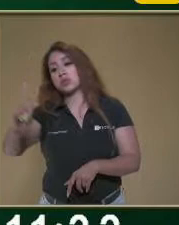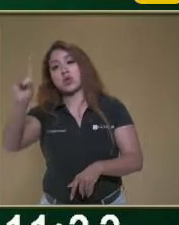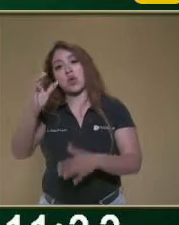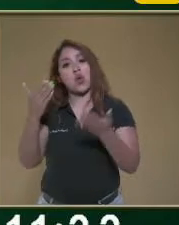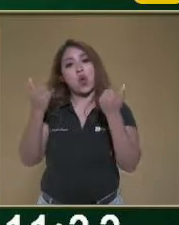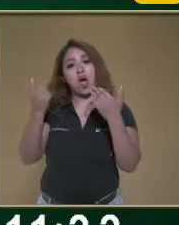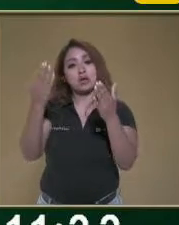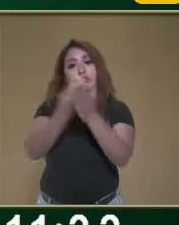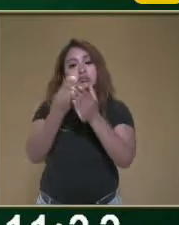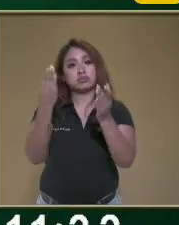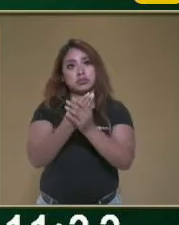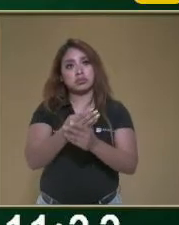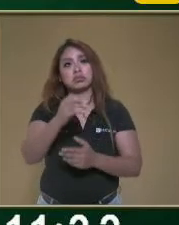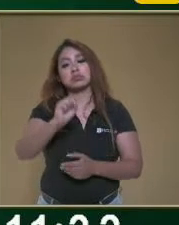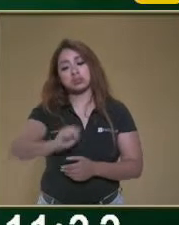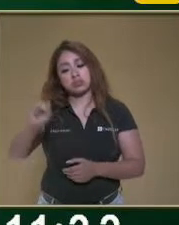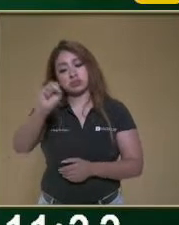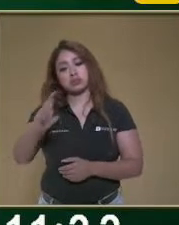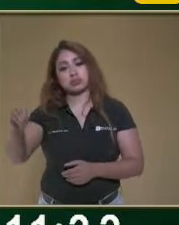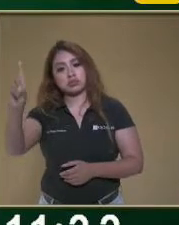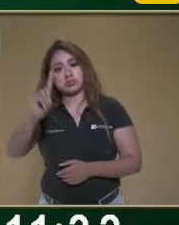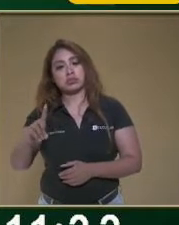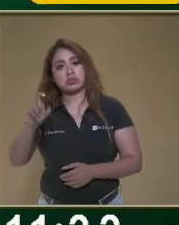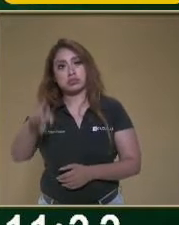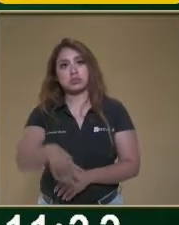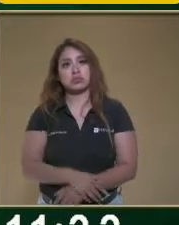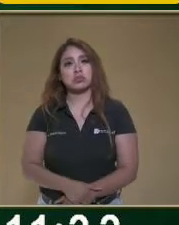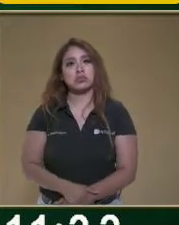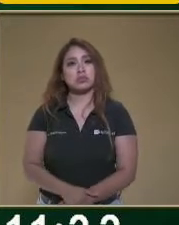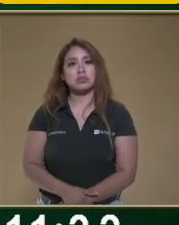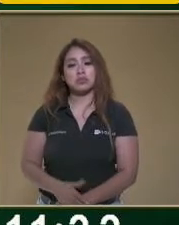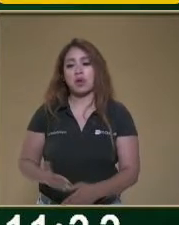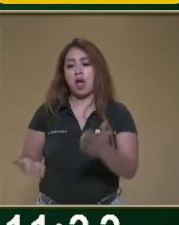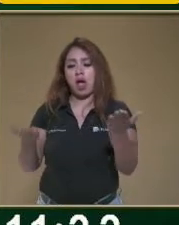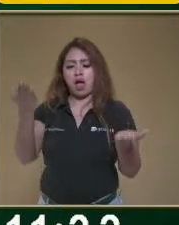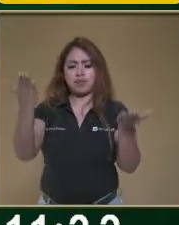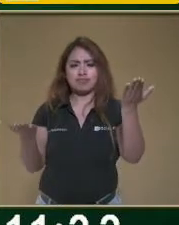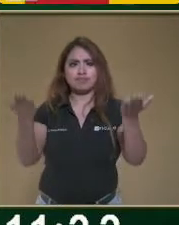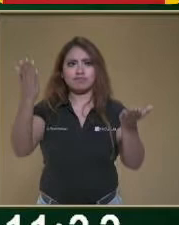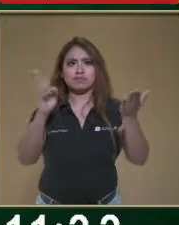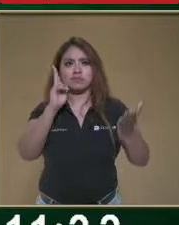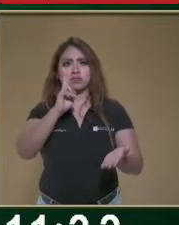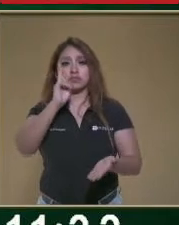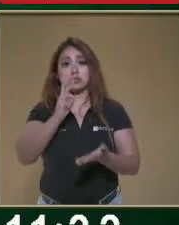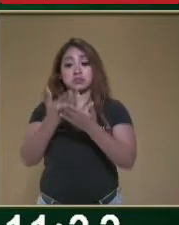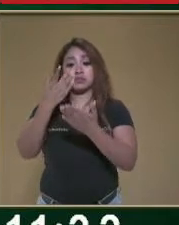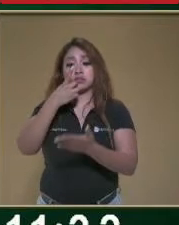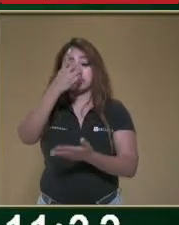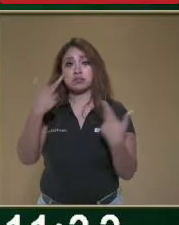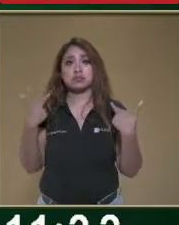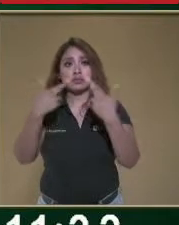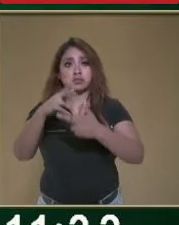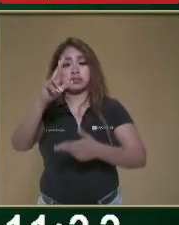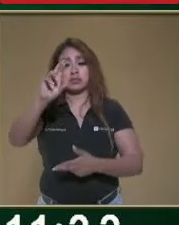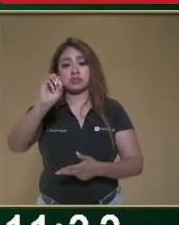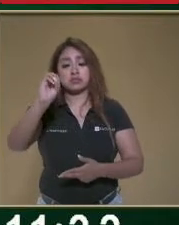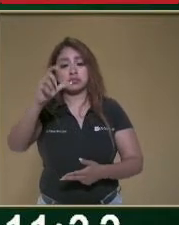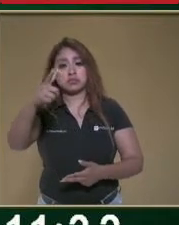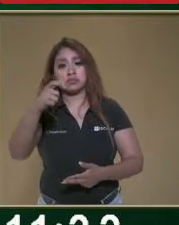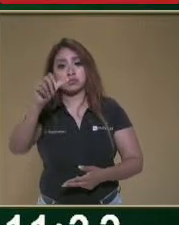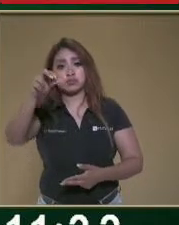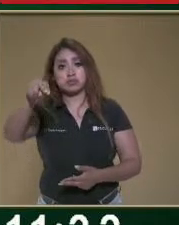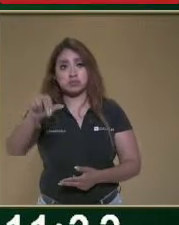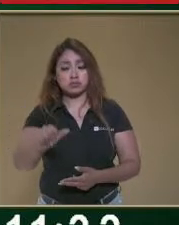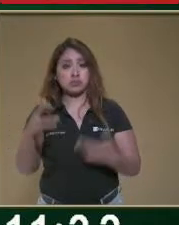cuenta también el sábado y el domingo. Comparamos, como te lo mencionaba la maestra Roxana, la maestra les pide